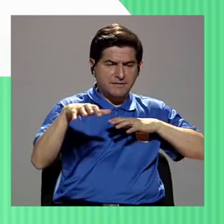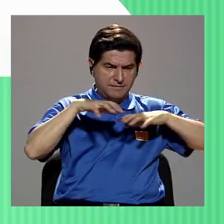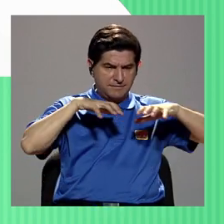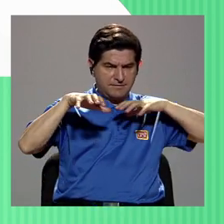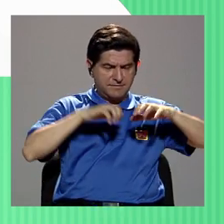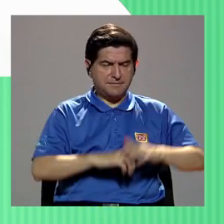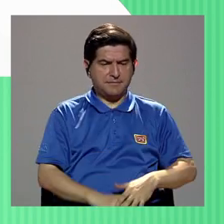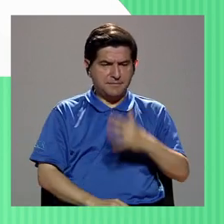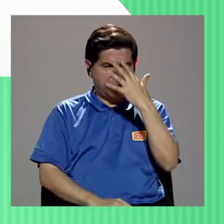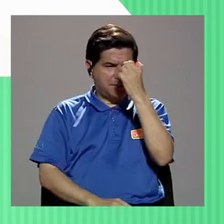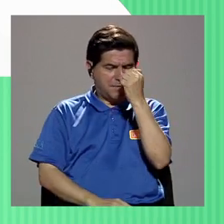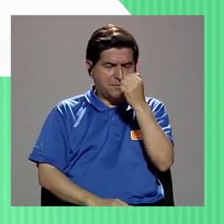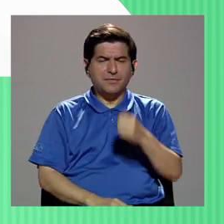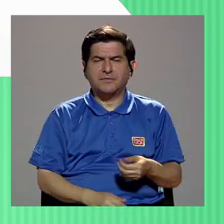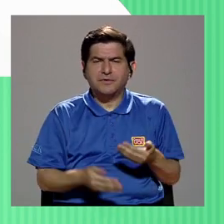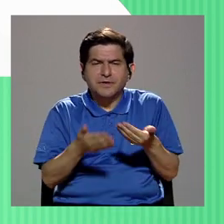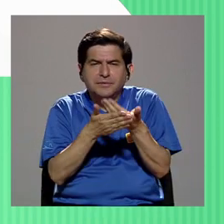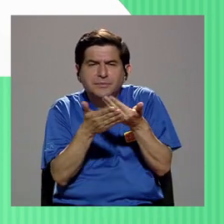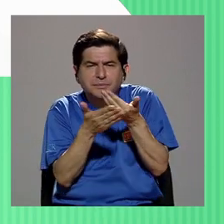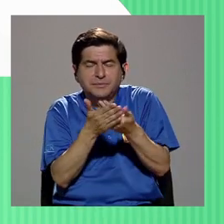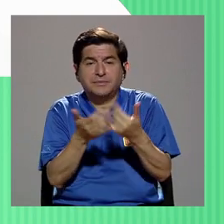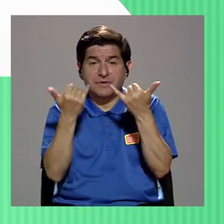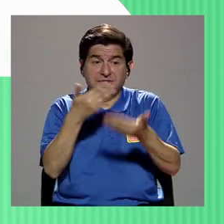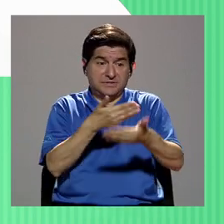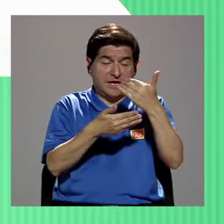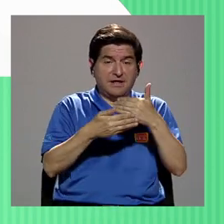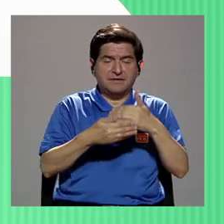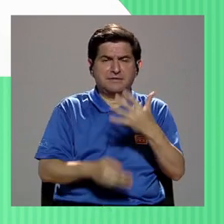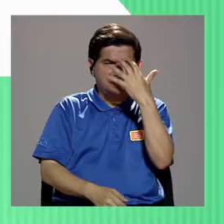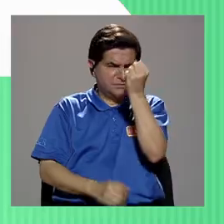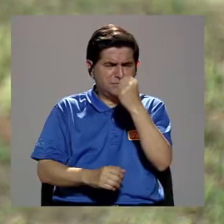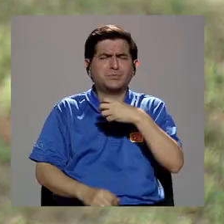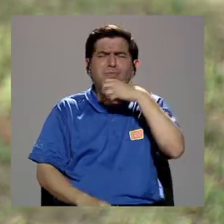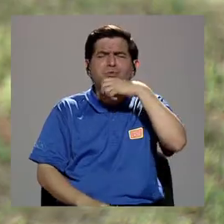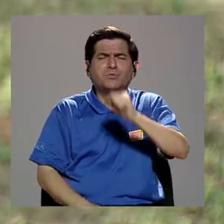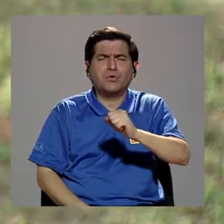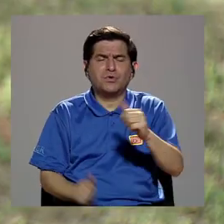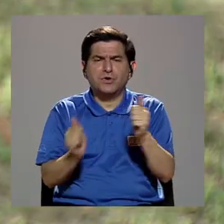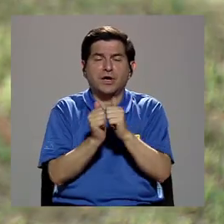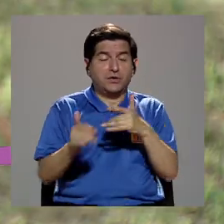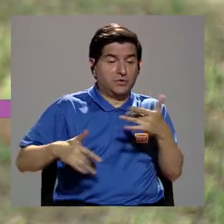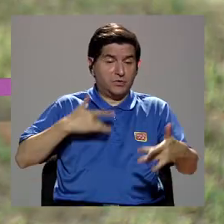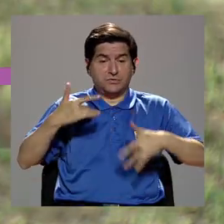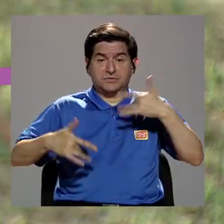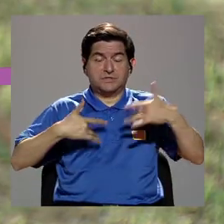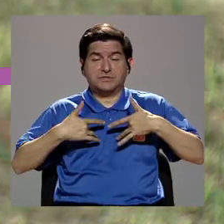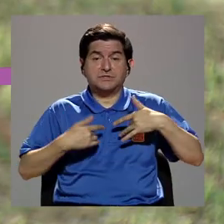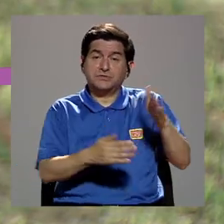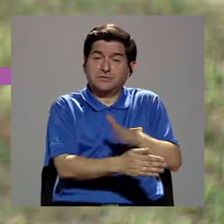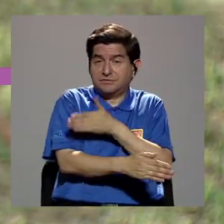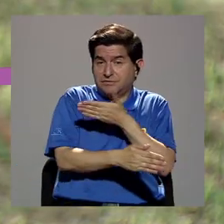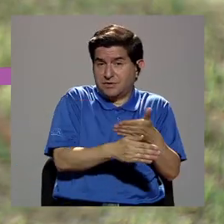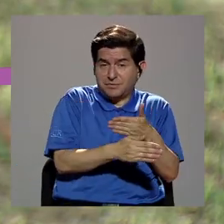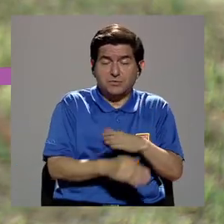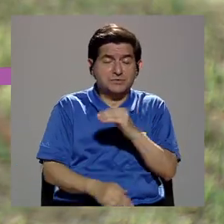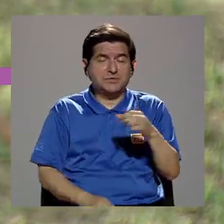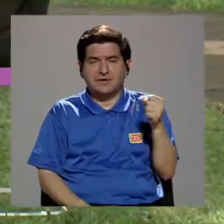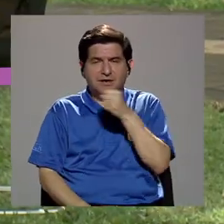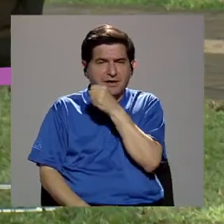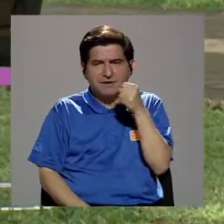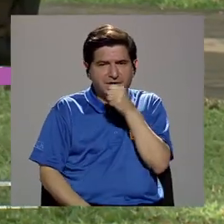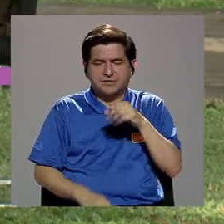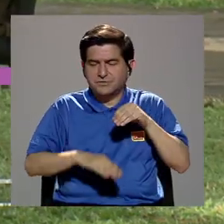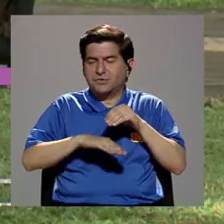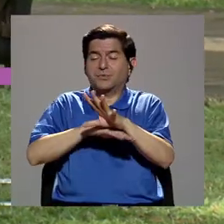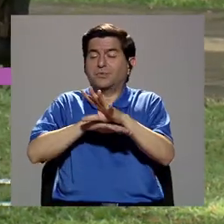de la actividad, o sea, una memoria reciente. Ya vimos, activamos la memoria antigua a través de las sensaciones, a través de la música, a través de las